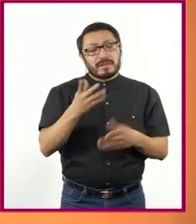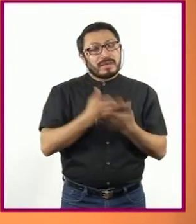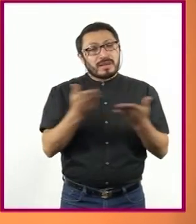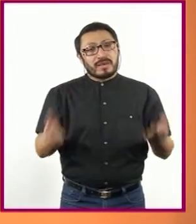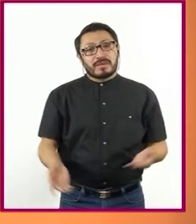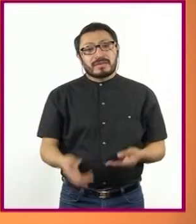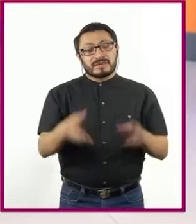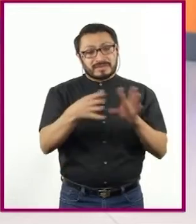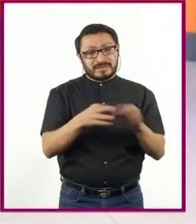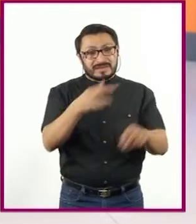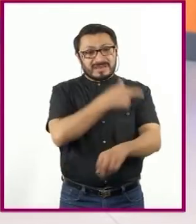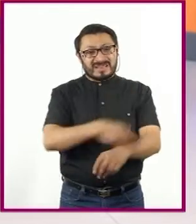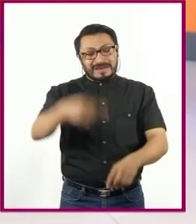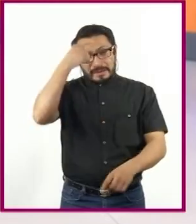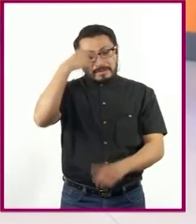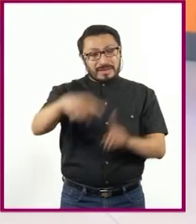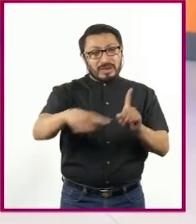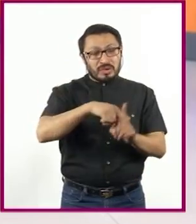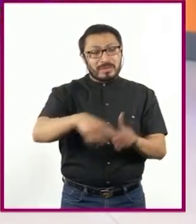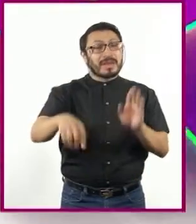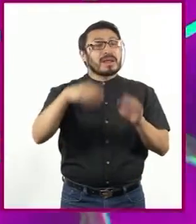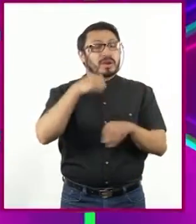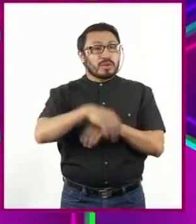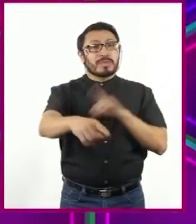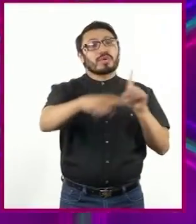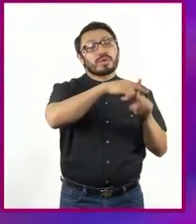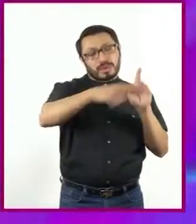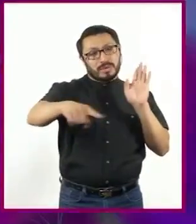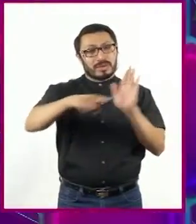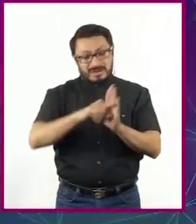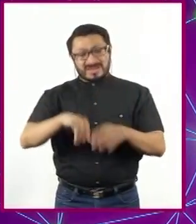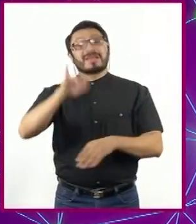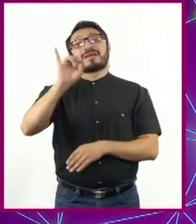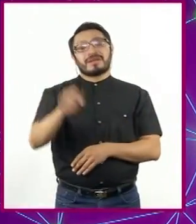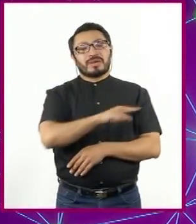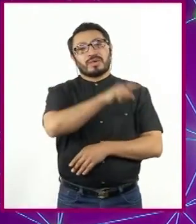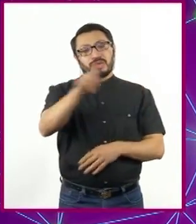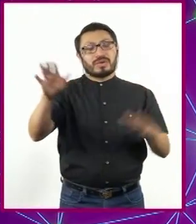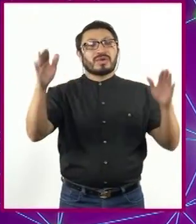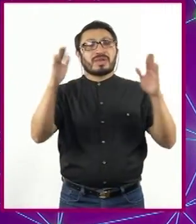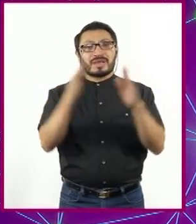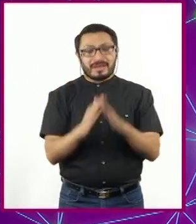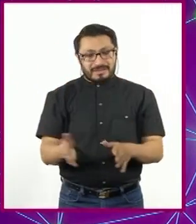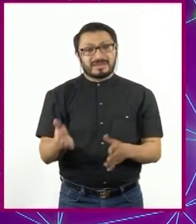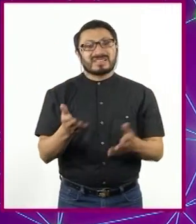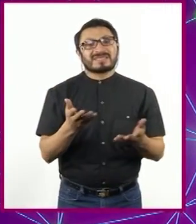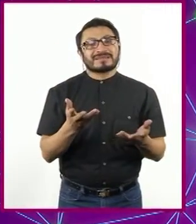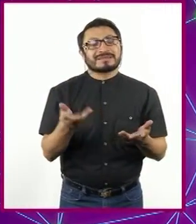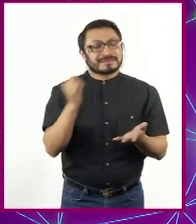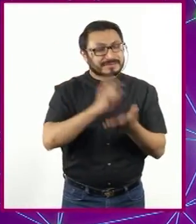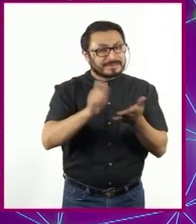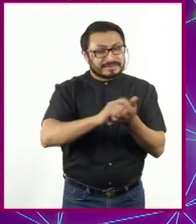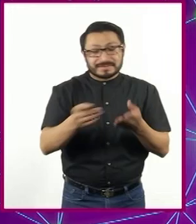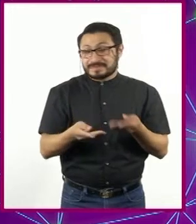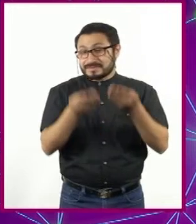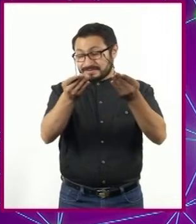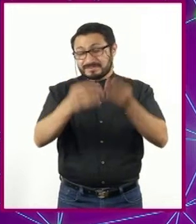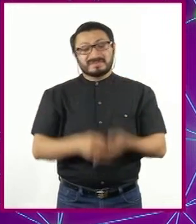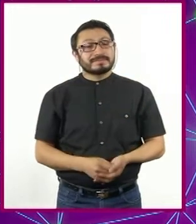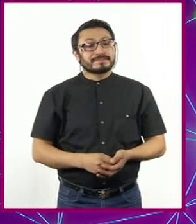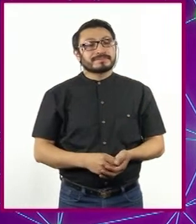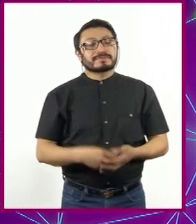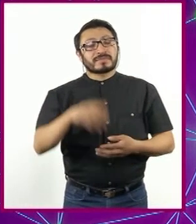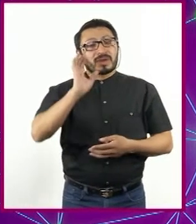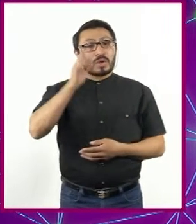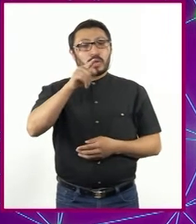y negativos? Claro que sí. En casa, tomen nota de las reglas que daré a continuación. Al